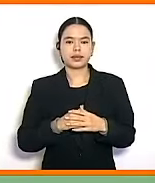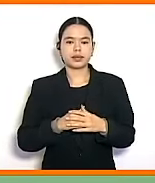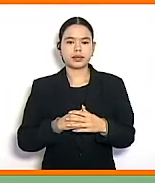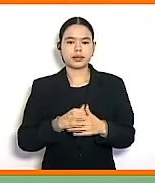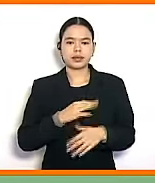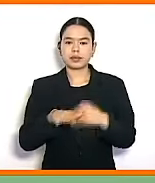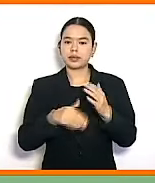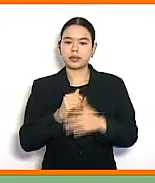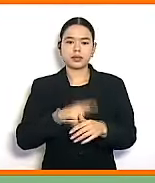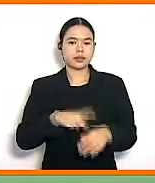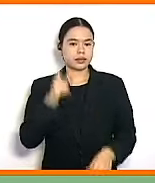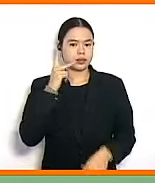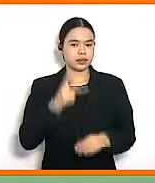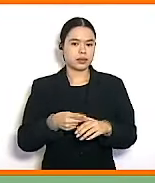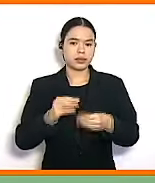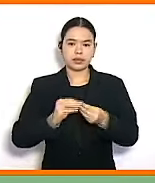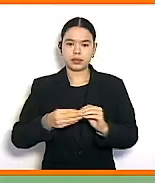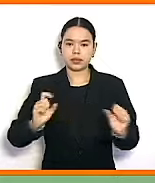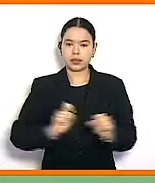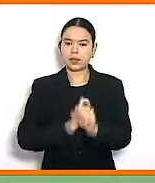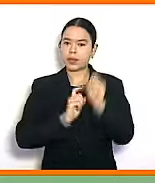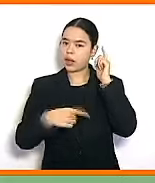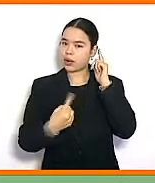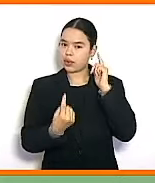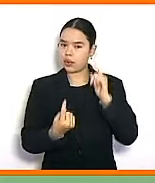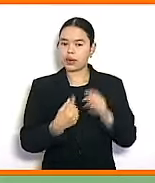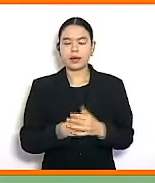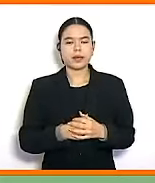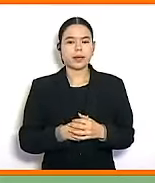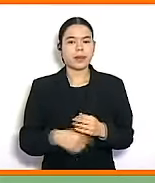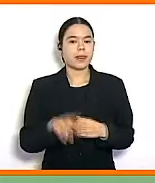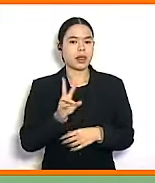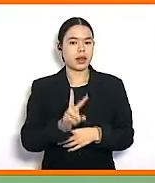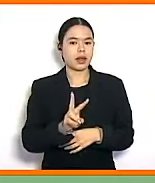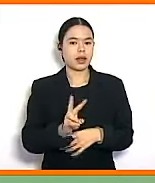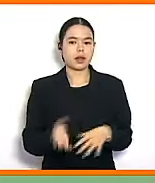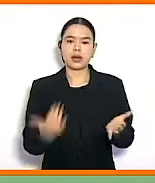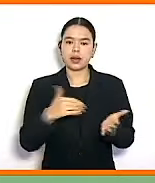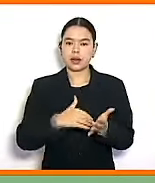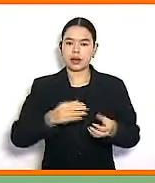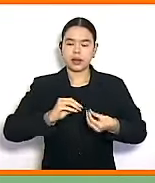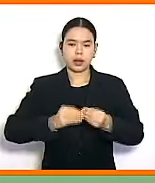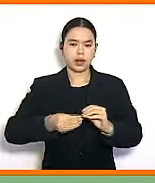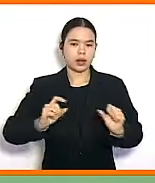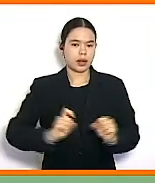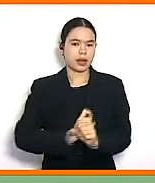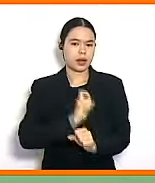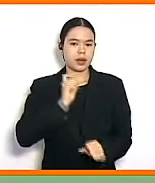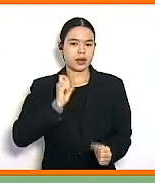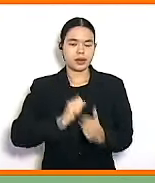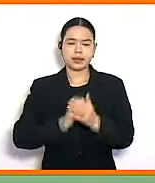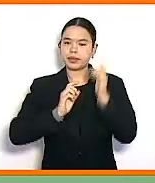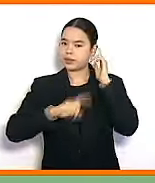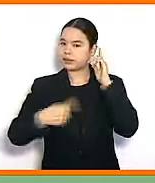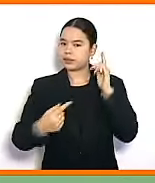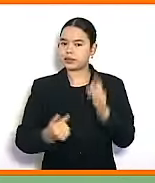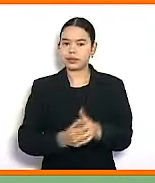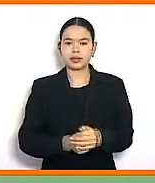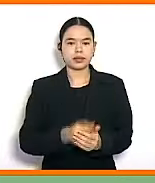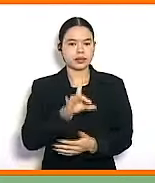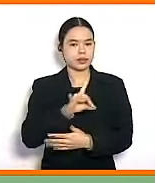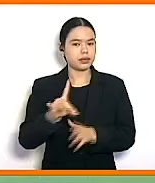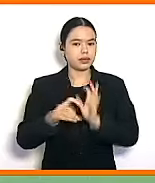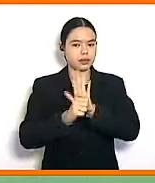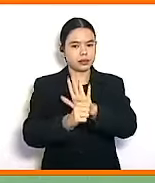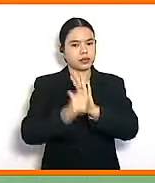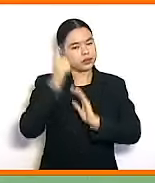ese afortunado número ganador en más uno es el 2. Con mucho gusto, repito tus números ganadores. Para diaria 88, con